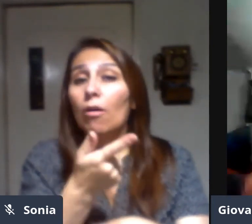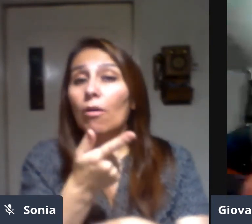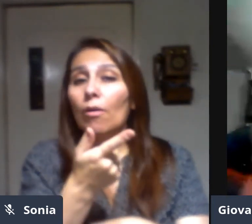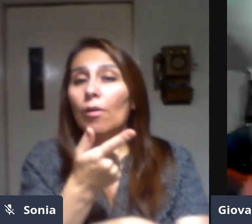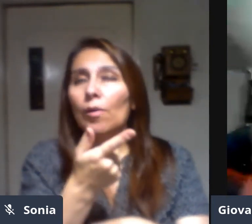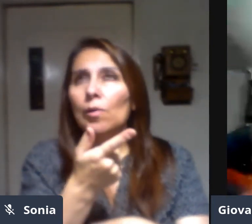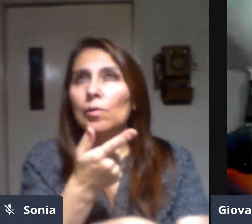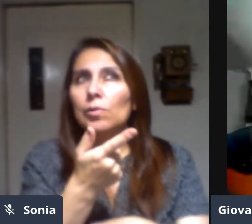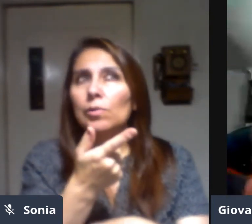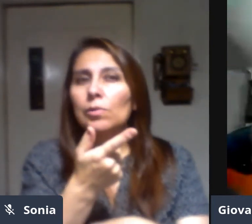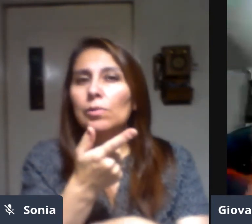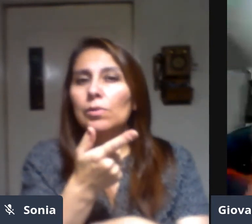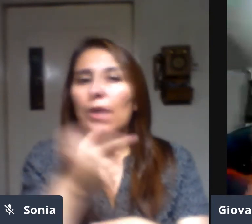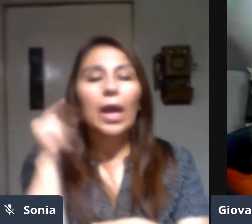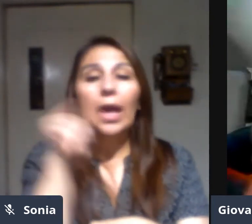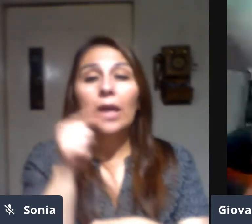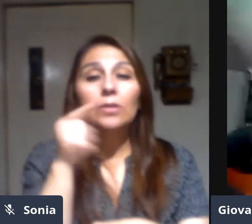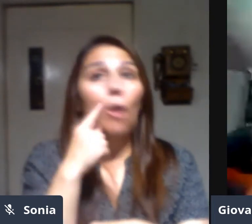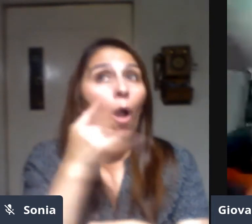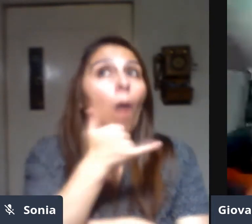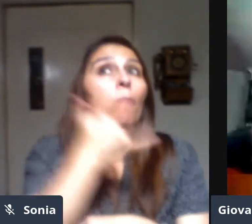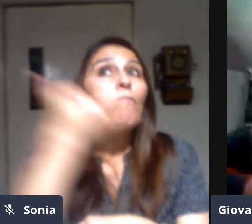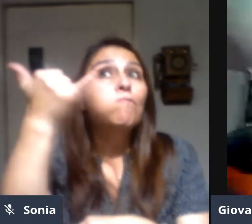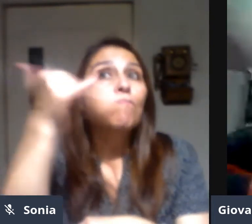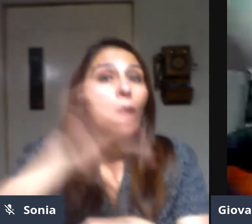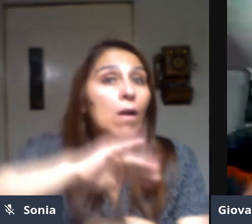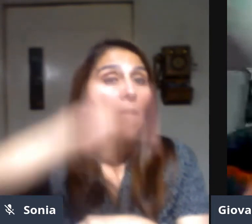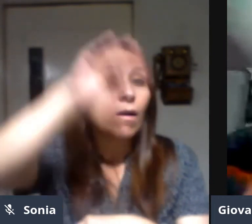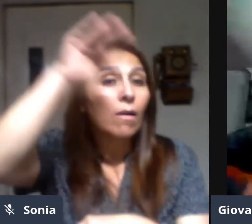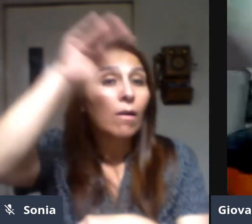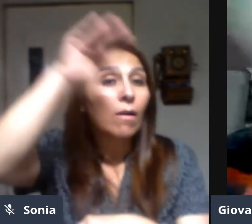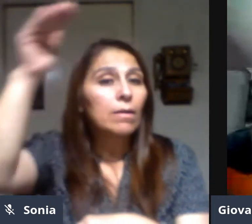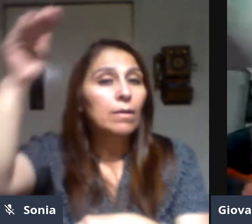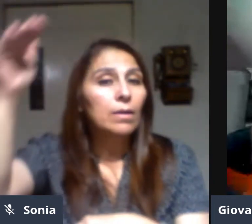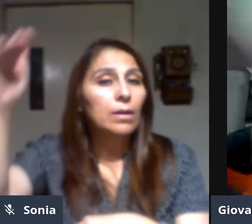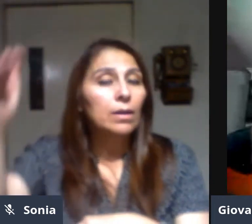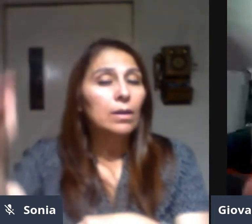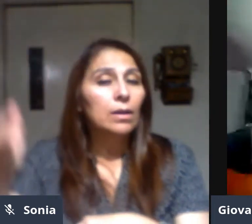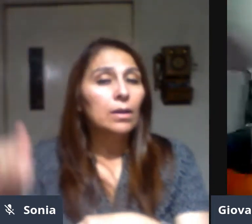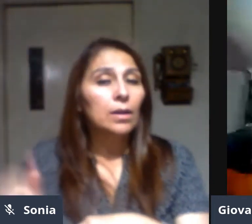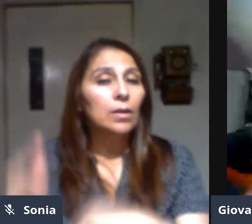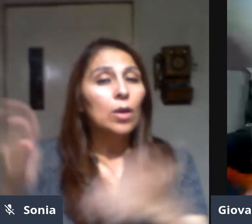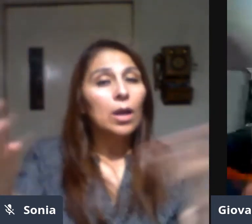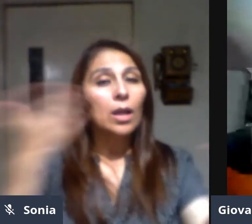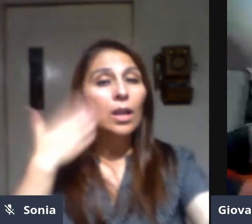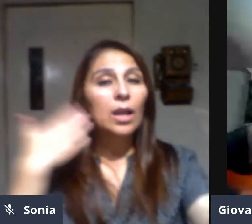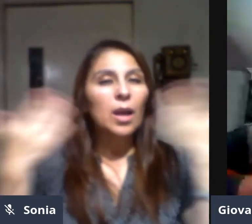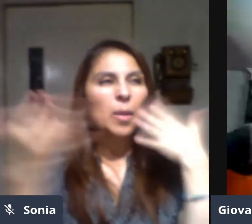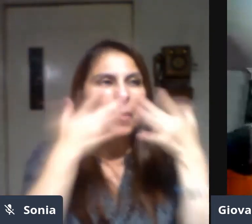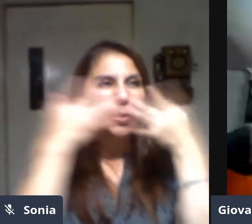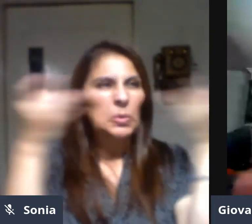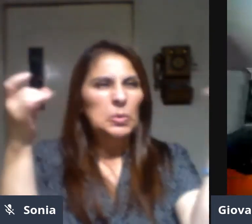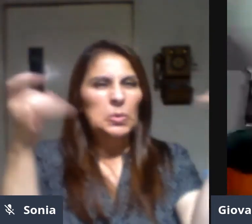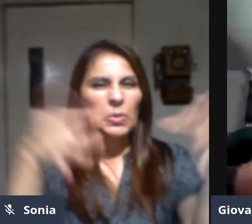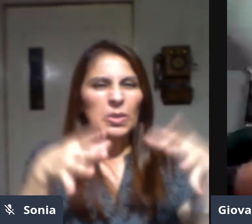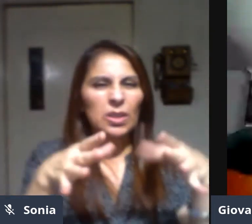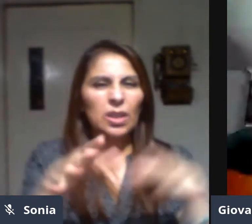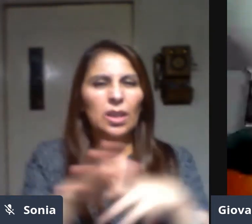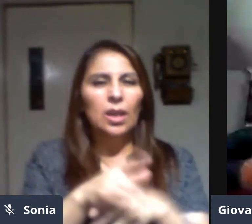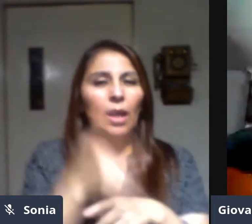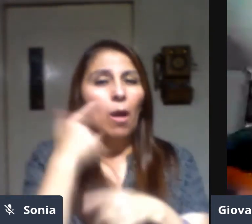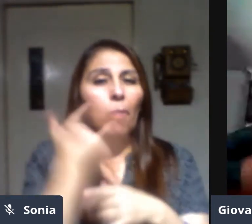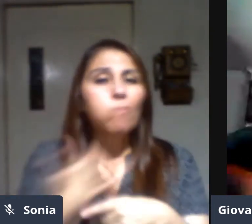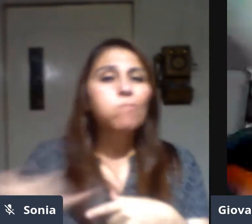en la montaña en blanco sucio en telas